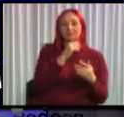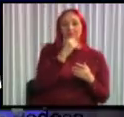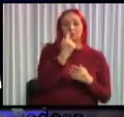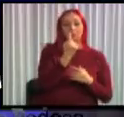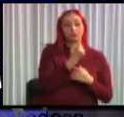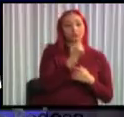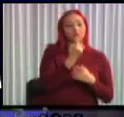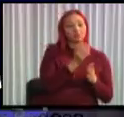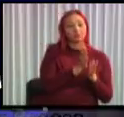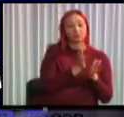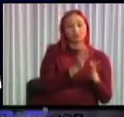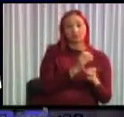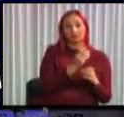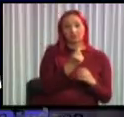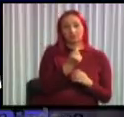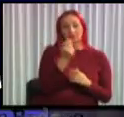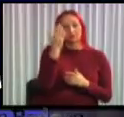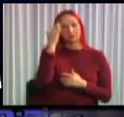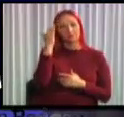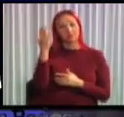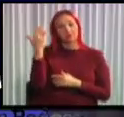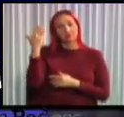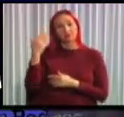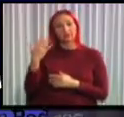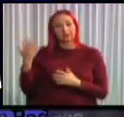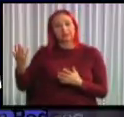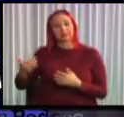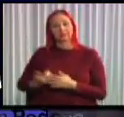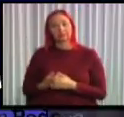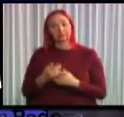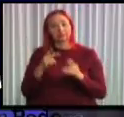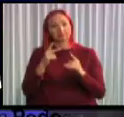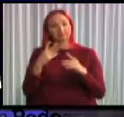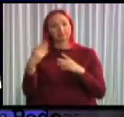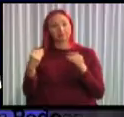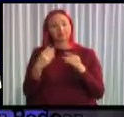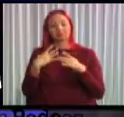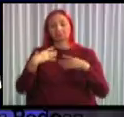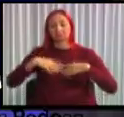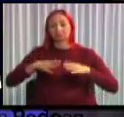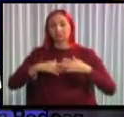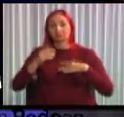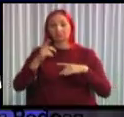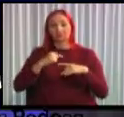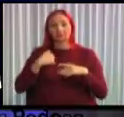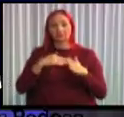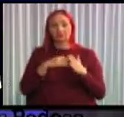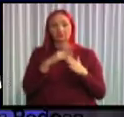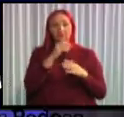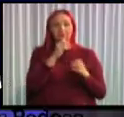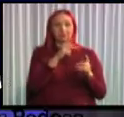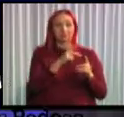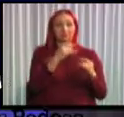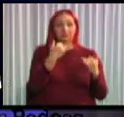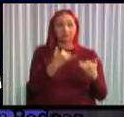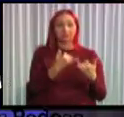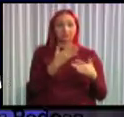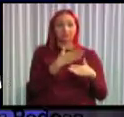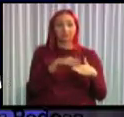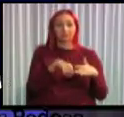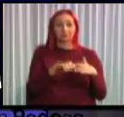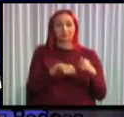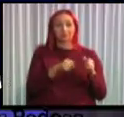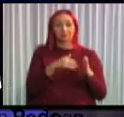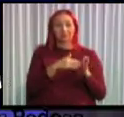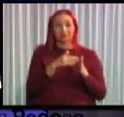es generar dinero, porque antes quien se retiraba no millonario. Hoy mucha gente se retira del fútbol